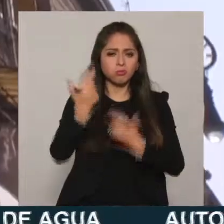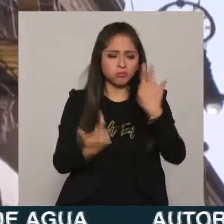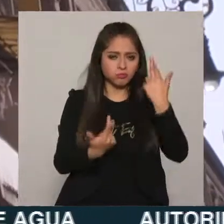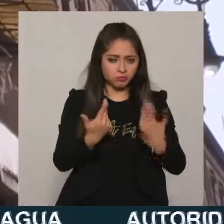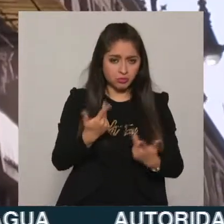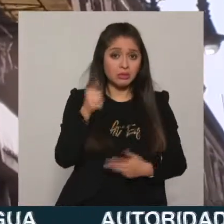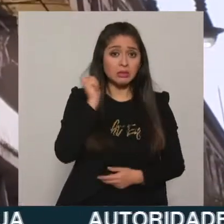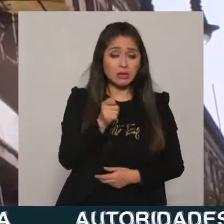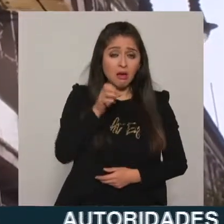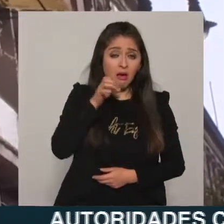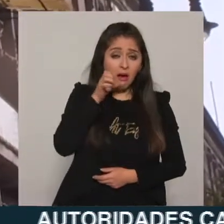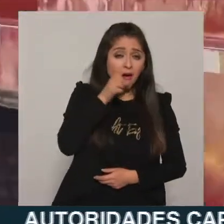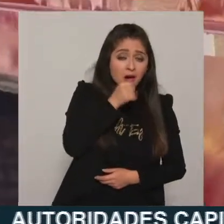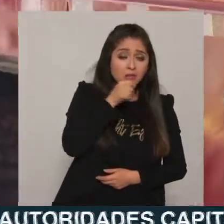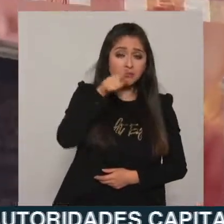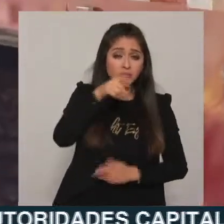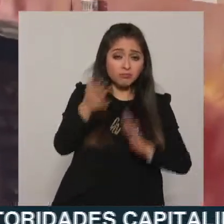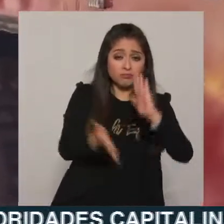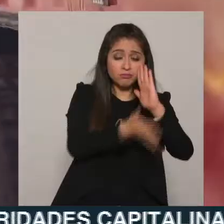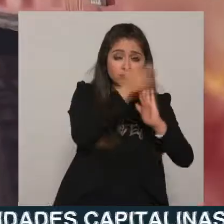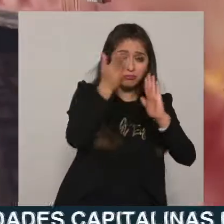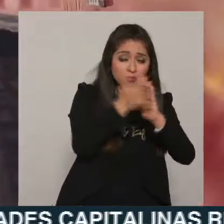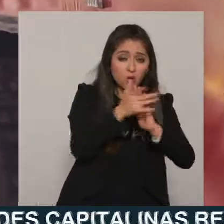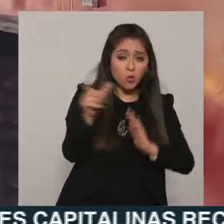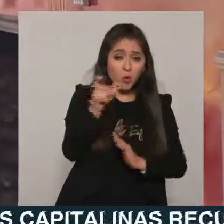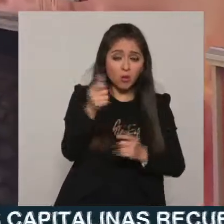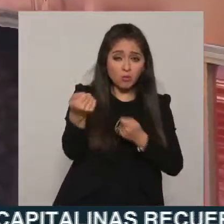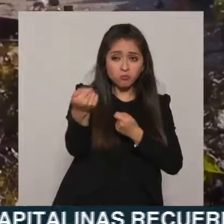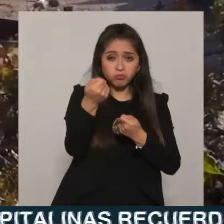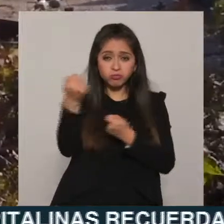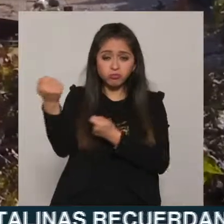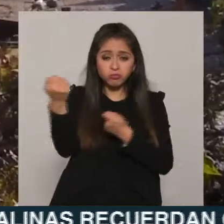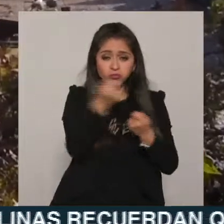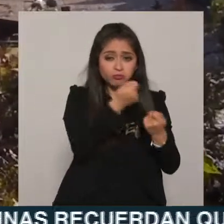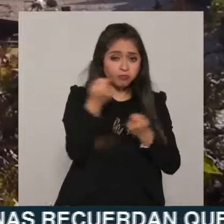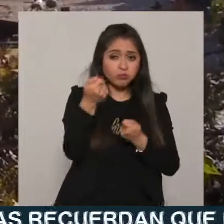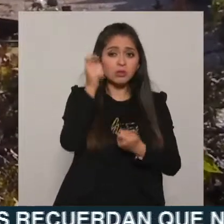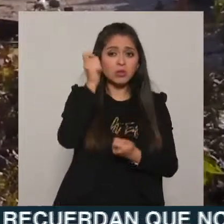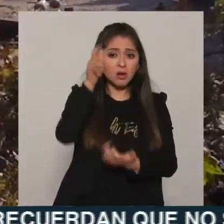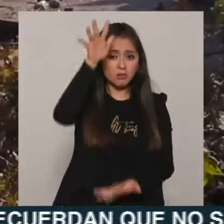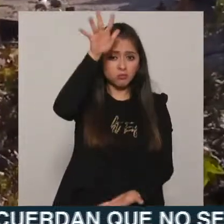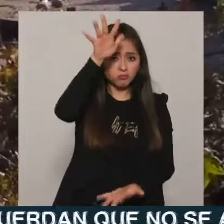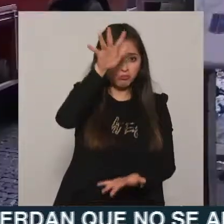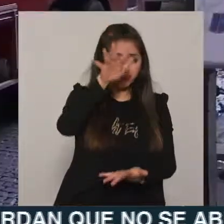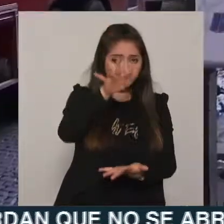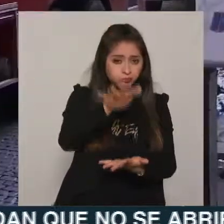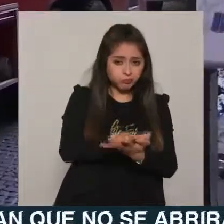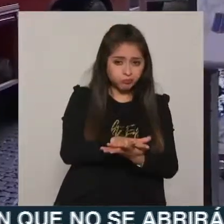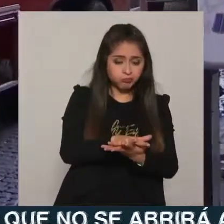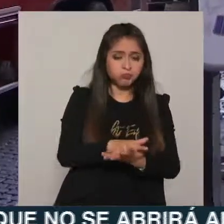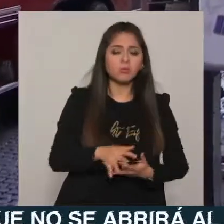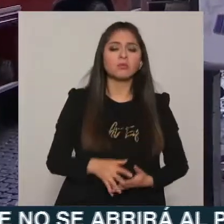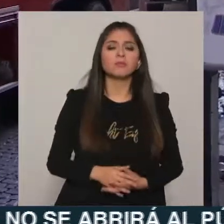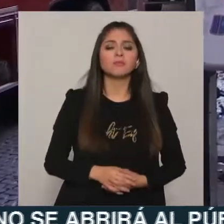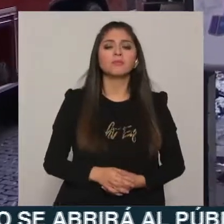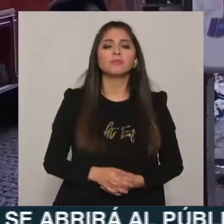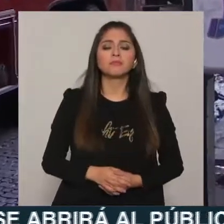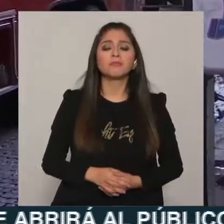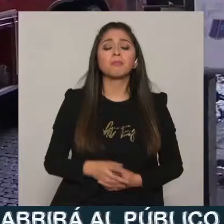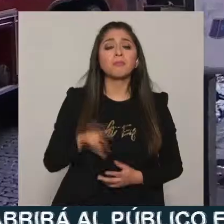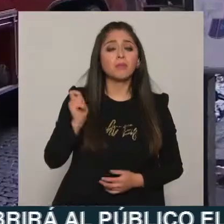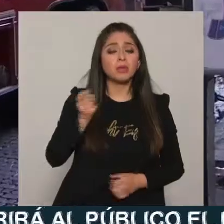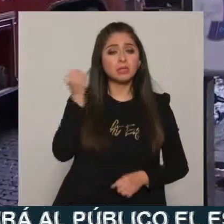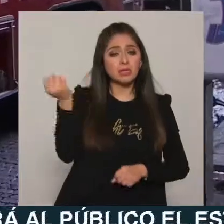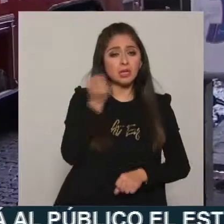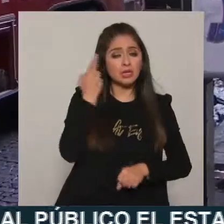calor y a las alteraciones en la construcción, durante las labores para sofocar las llamas, se colapsó parte de la bóveda. Aunque en su momento la Secretaría